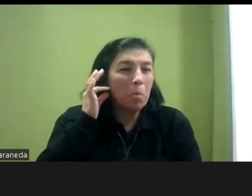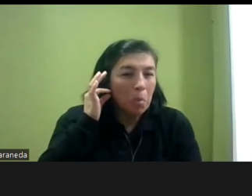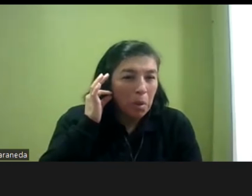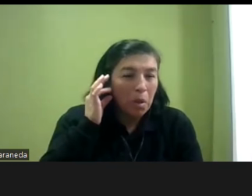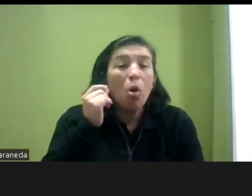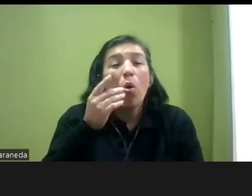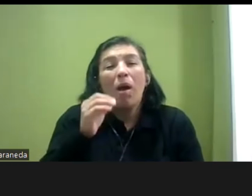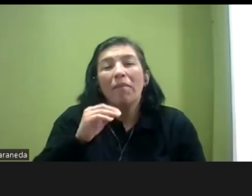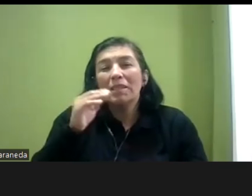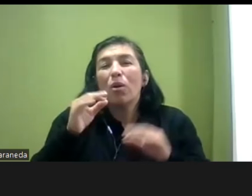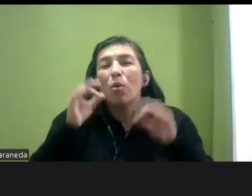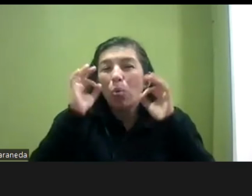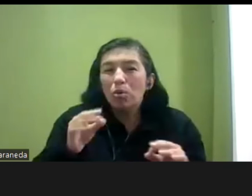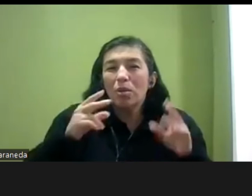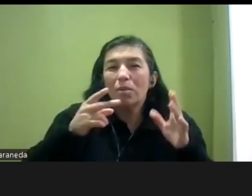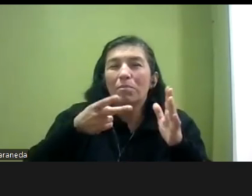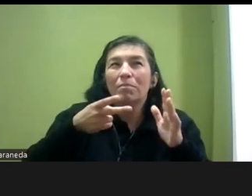de volcanes,